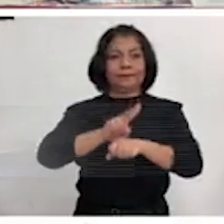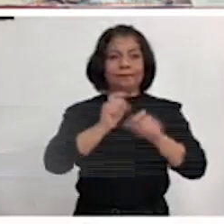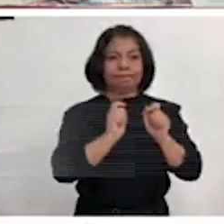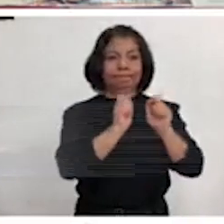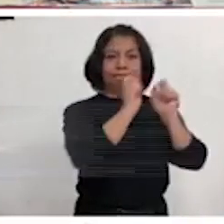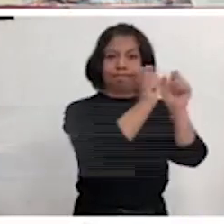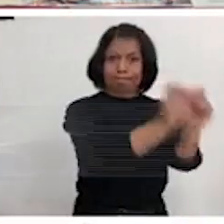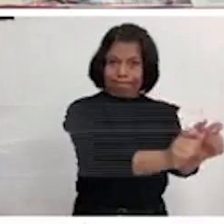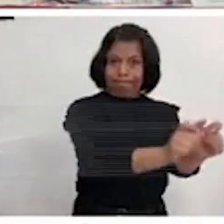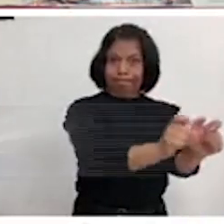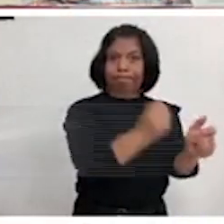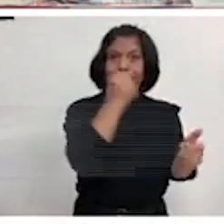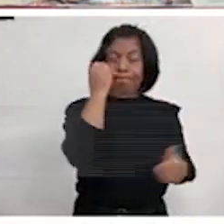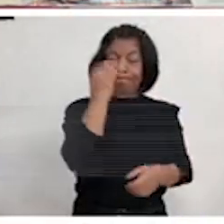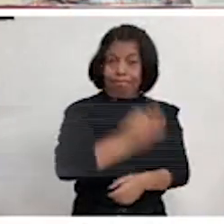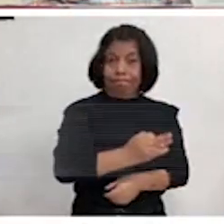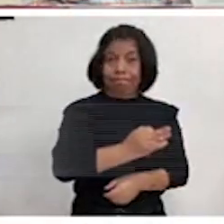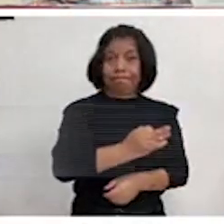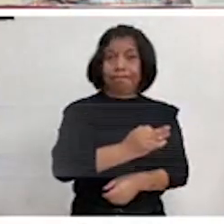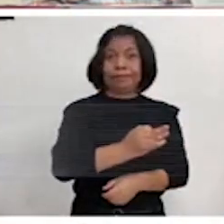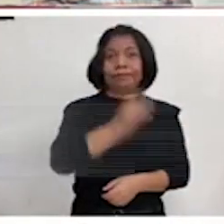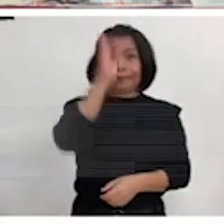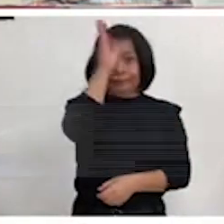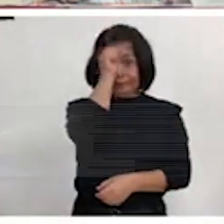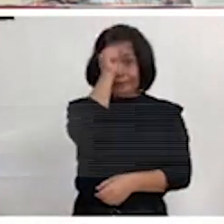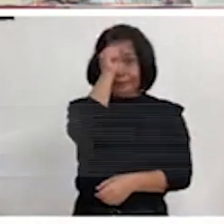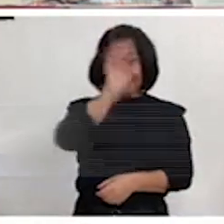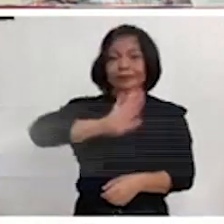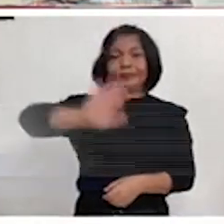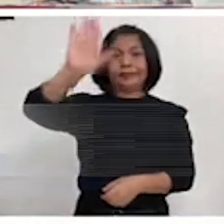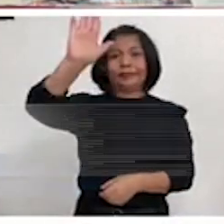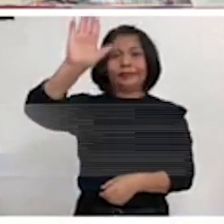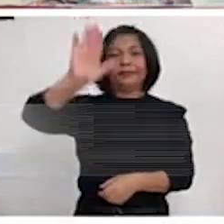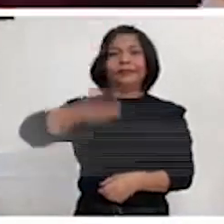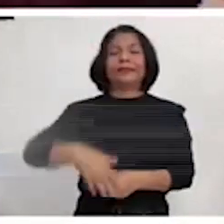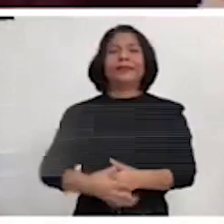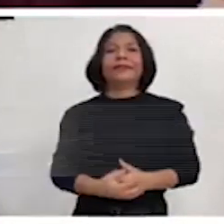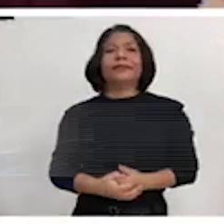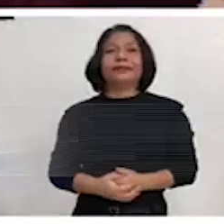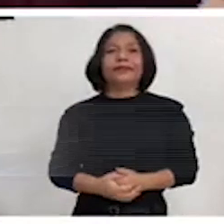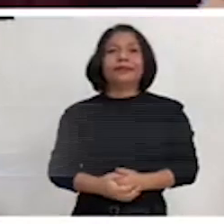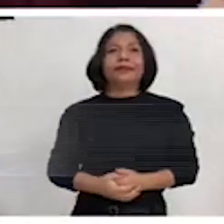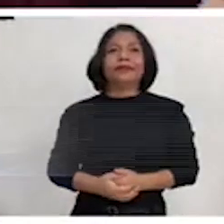toma de protesta de ley sírvase manifestarlo levantando la mano